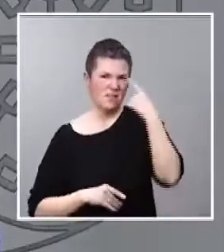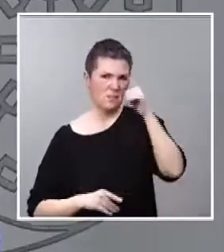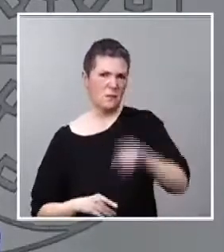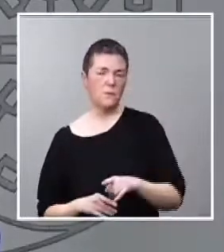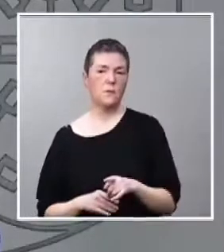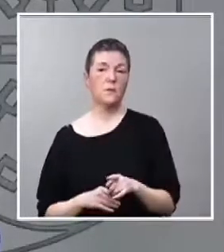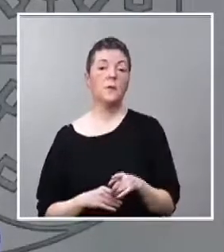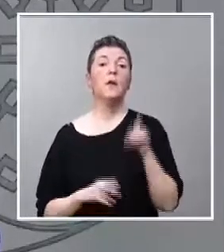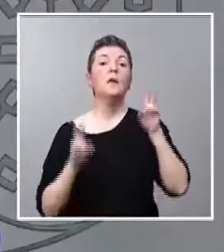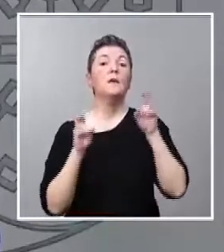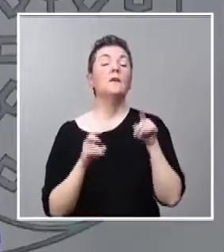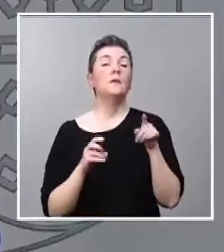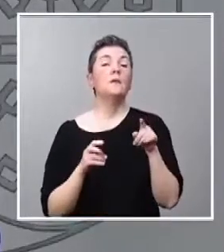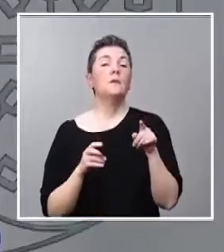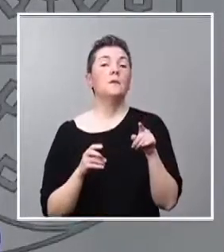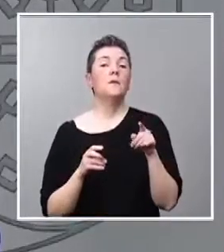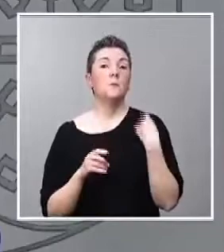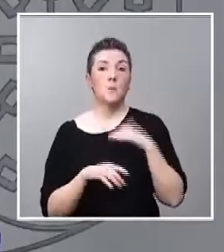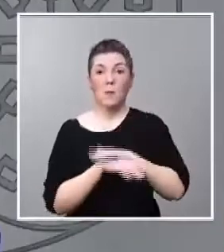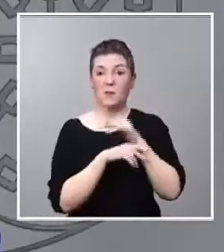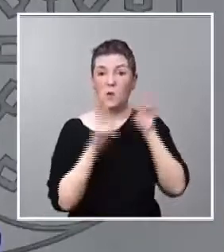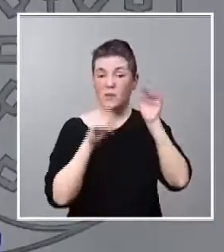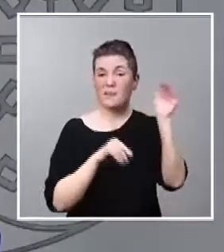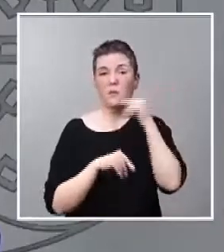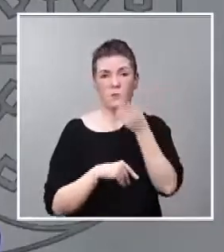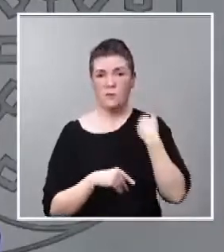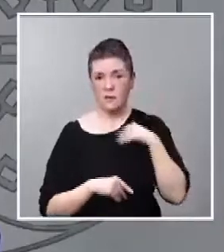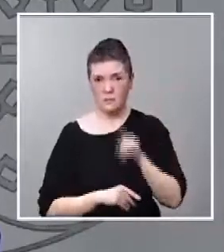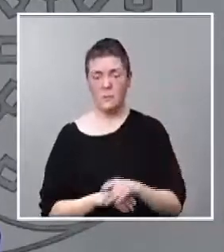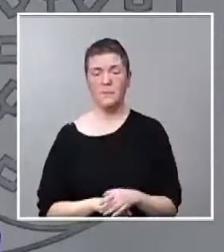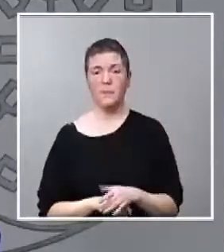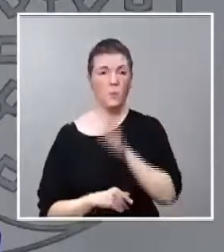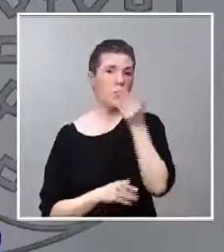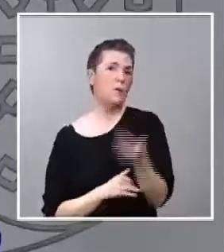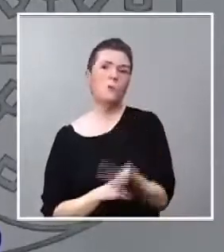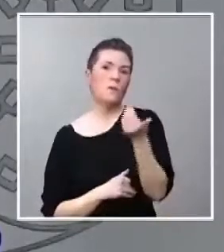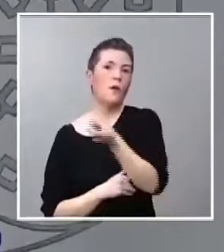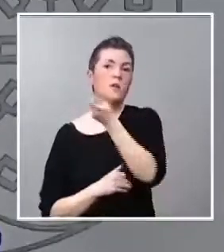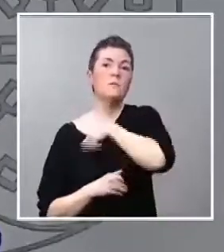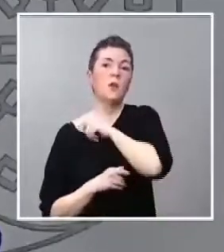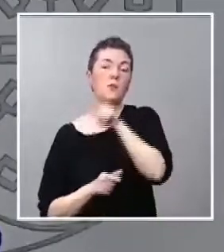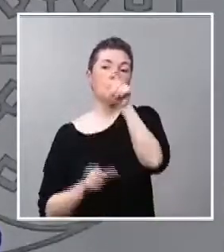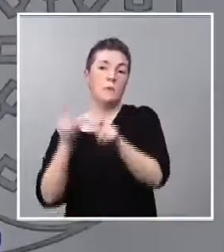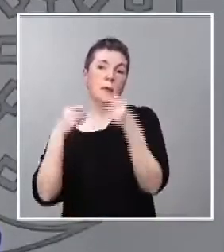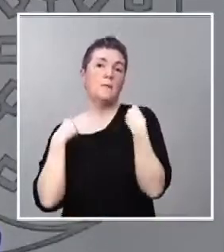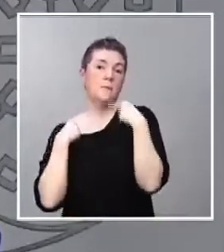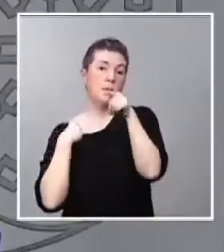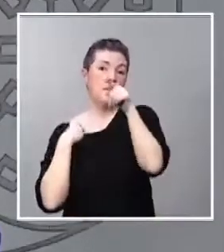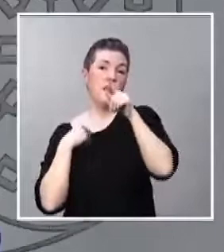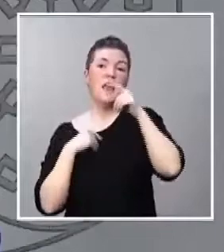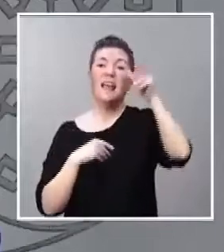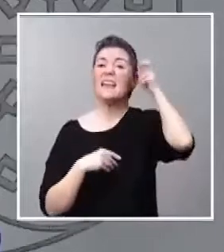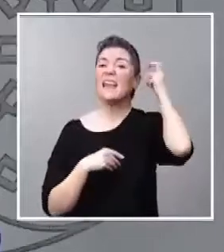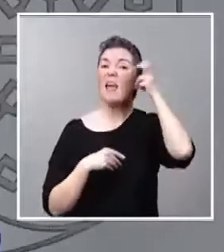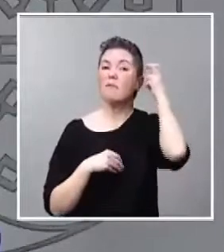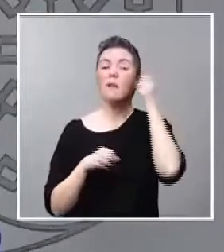porque la situación actual ha hecho que pase esto y esto y esto, por ejemplo. Pero nunca hablar de la palabra de drogar lo otro, porque te metes...